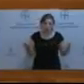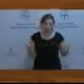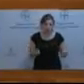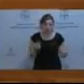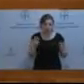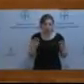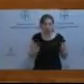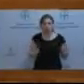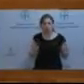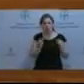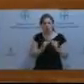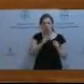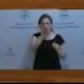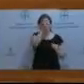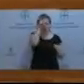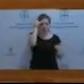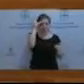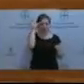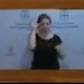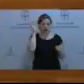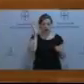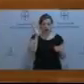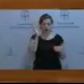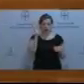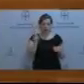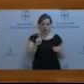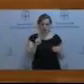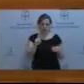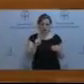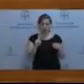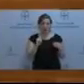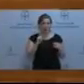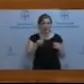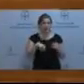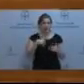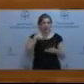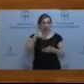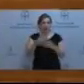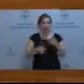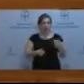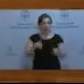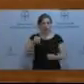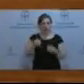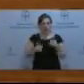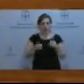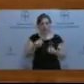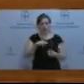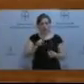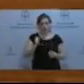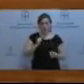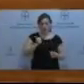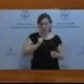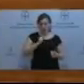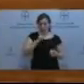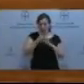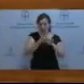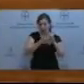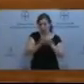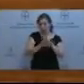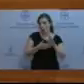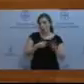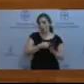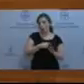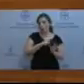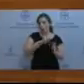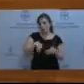el verano no ha sido especialmente fructífero para ellos. Primero hubo un proceso de oposiciones del que tuvimos la oportunidad de hablar en la última comisión de educación que